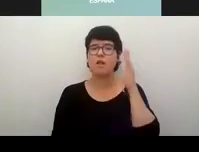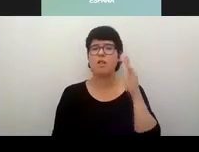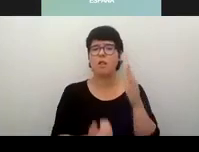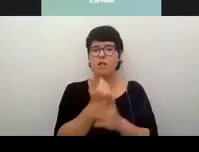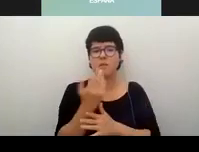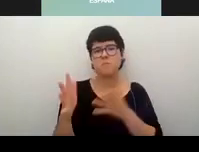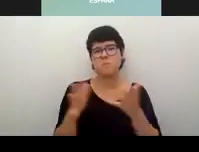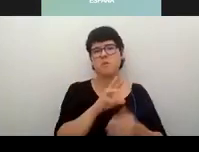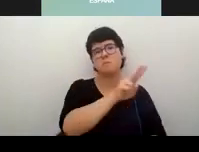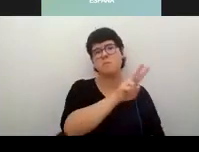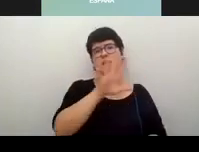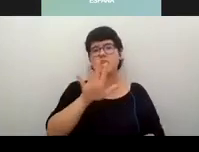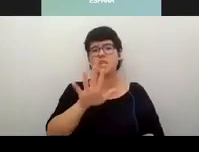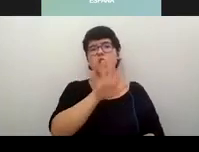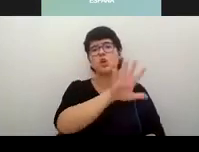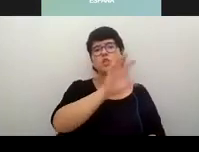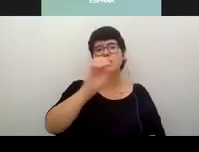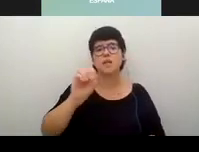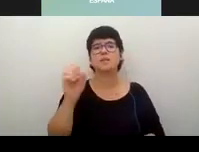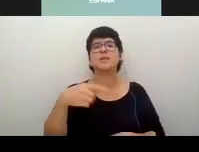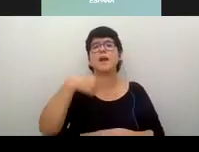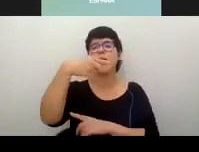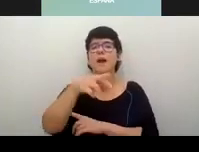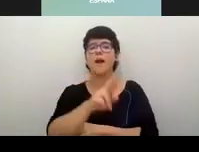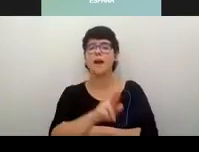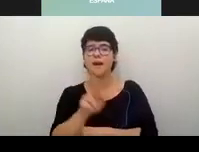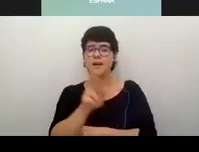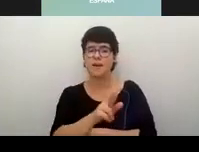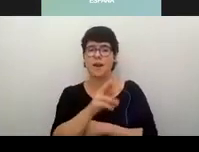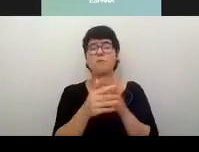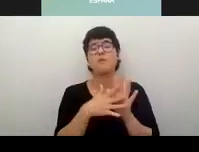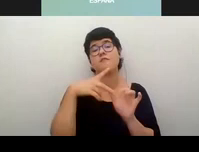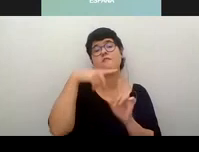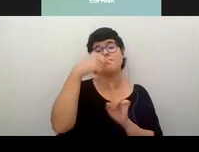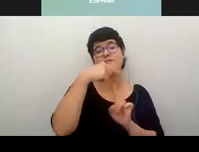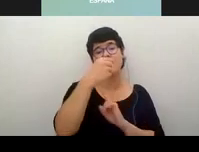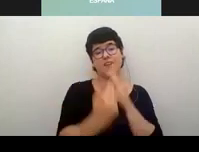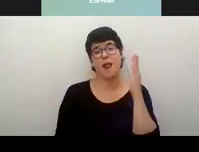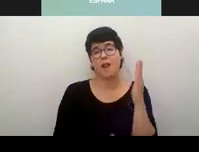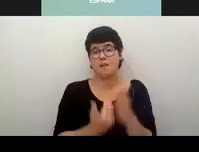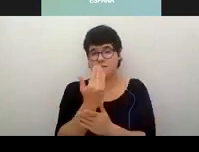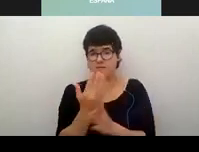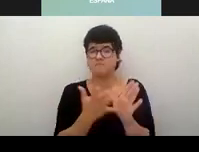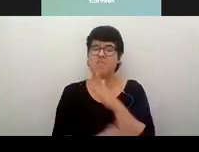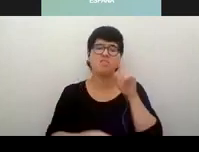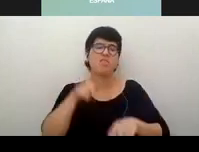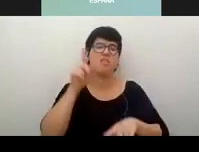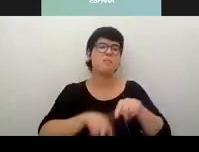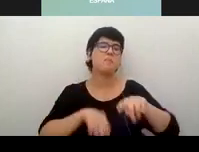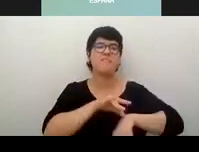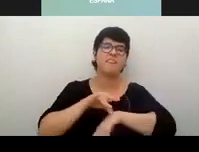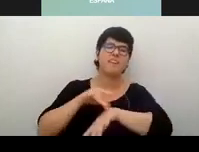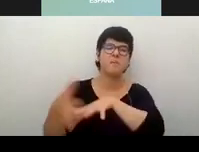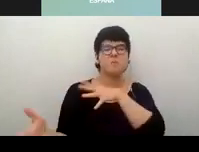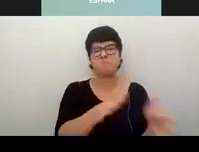fibra pura al día. Esto depende de la guía que utilices, pero yo creo que esta cifra es